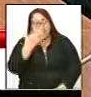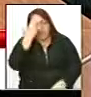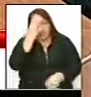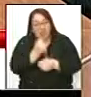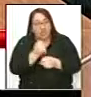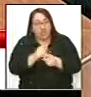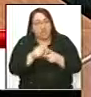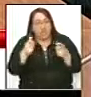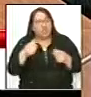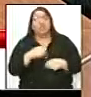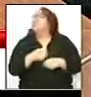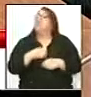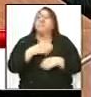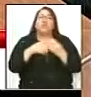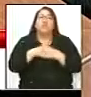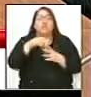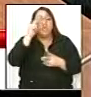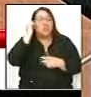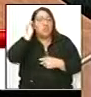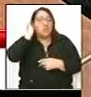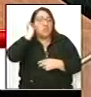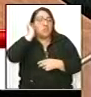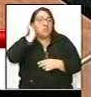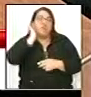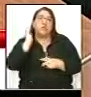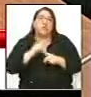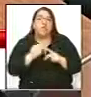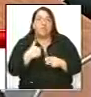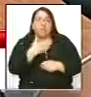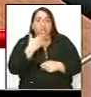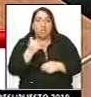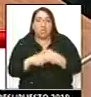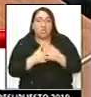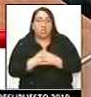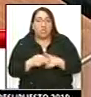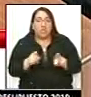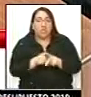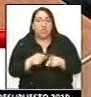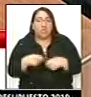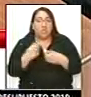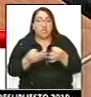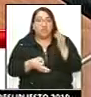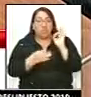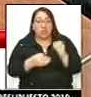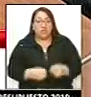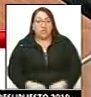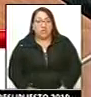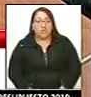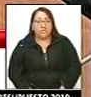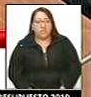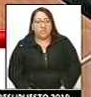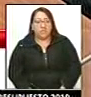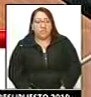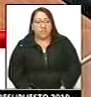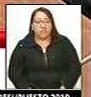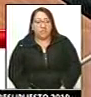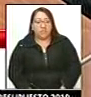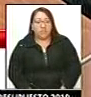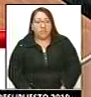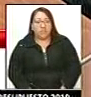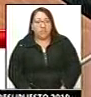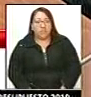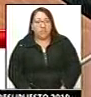también compromiso en Indecopi poder mejorar estas cifras a nivel nacional y poder exponer ante proveedores y consumidores cuáles son sus